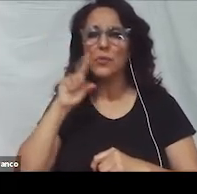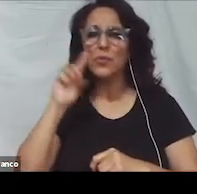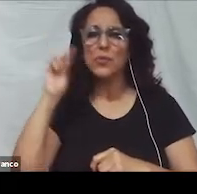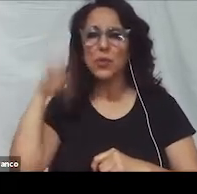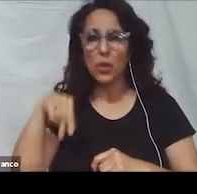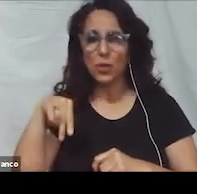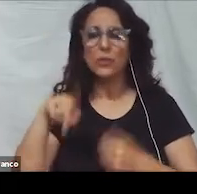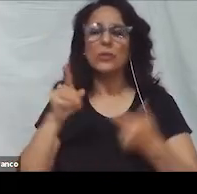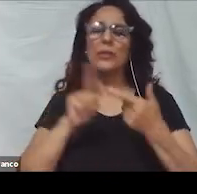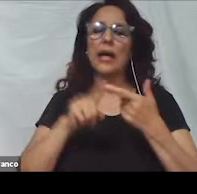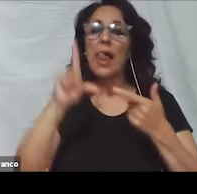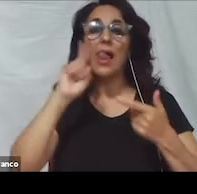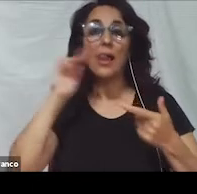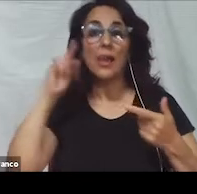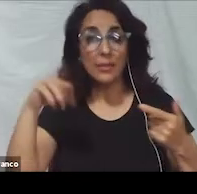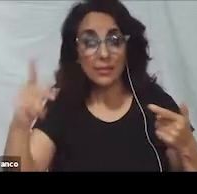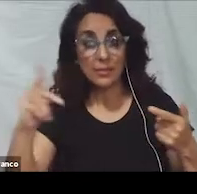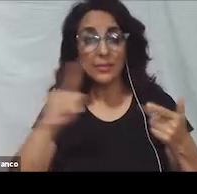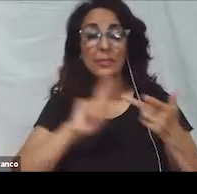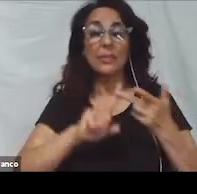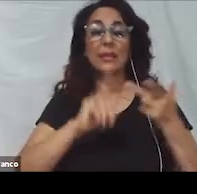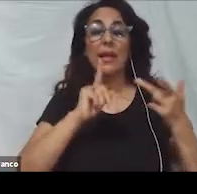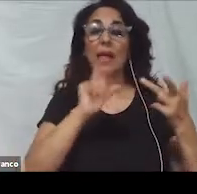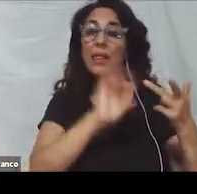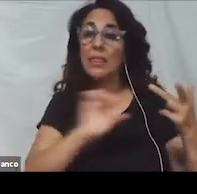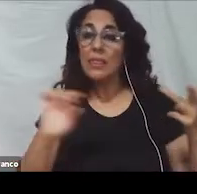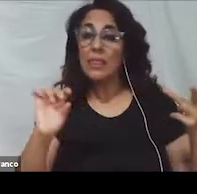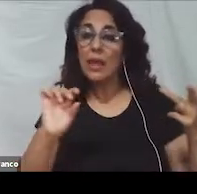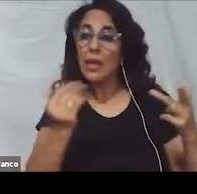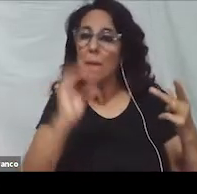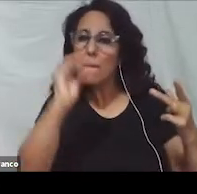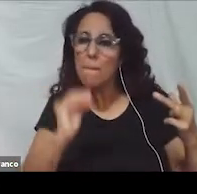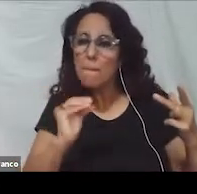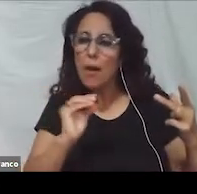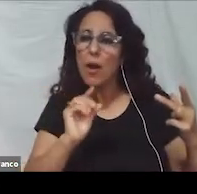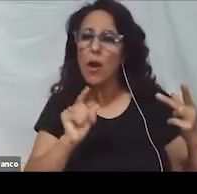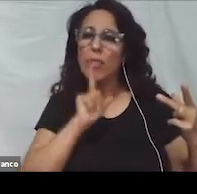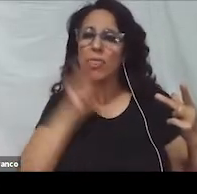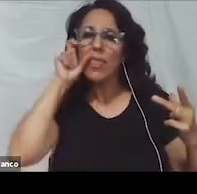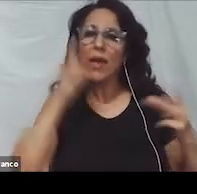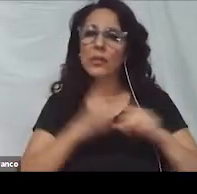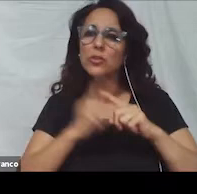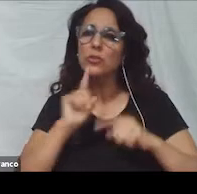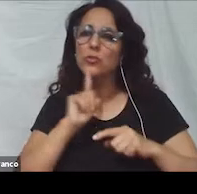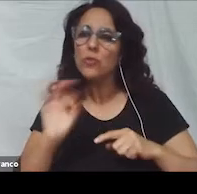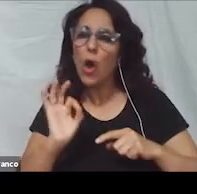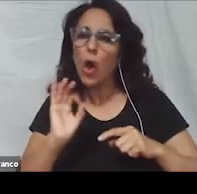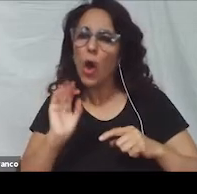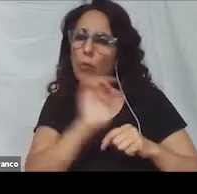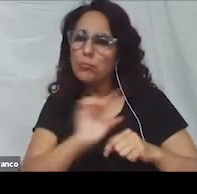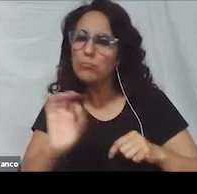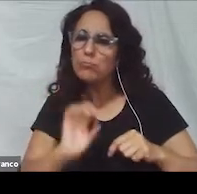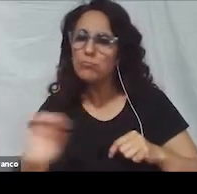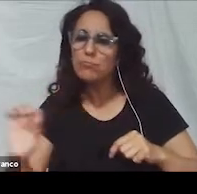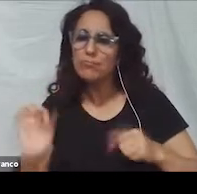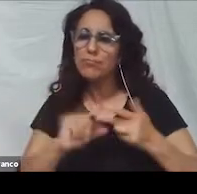sin descripciones, puede haber texto con bajo contraste, ¿sí? A veces pasa que la estructura